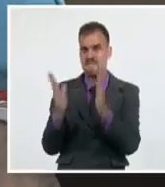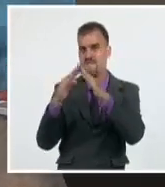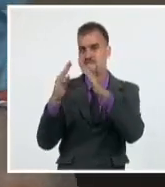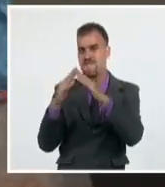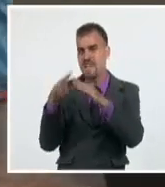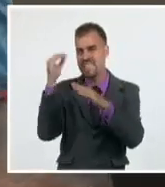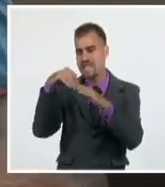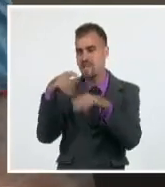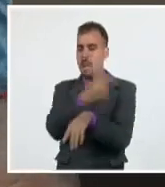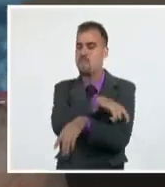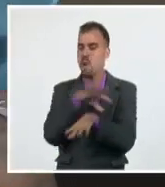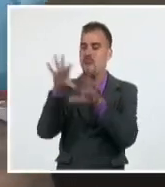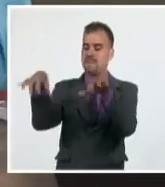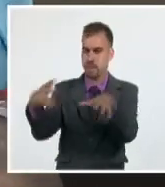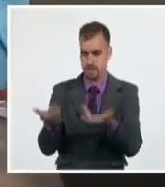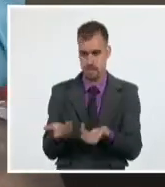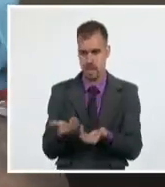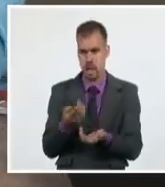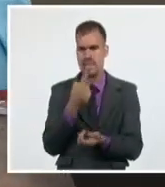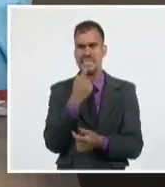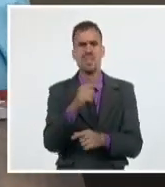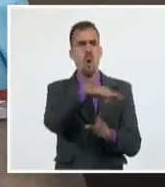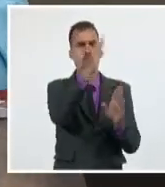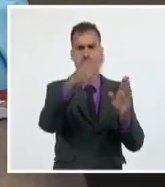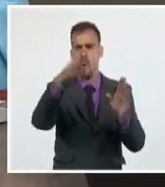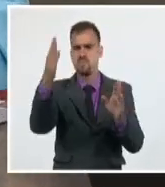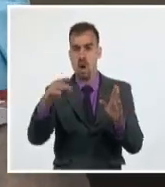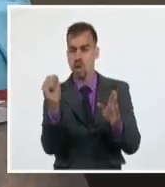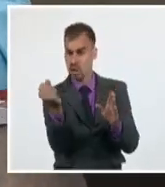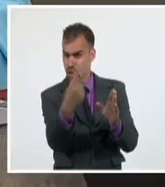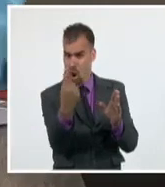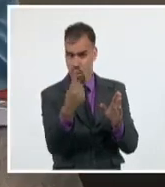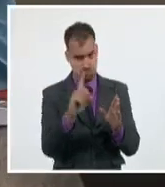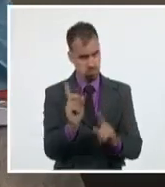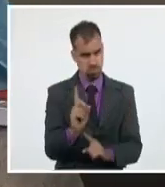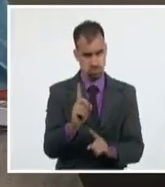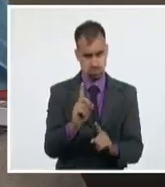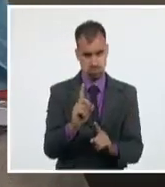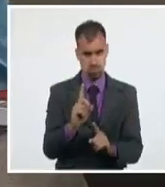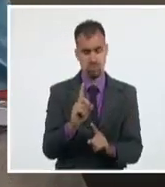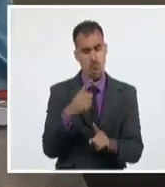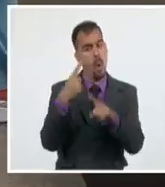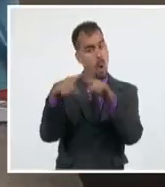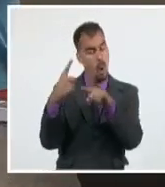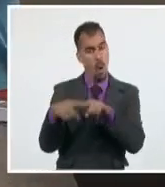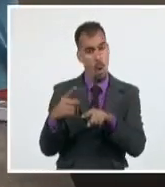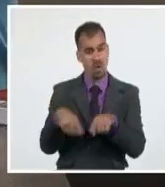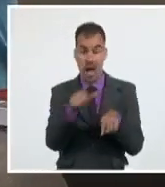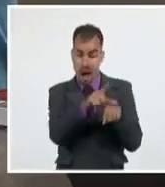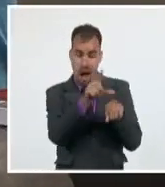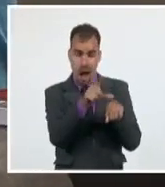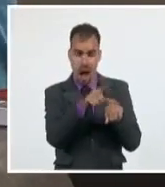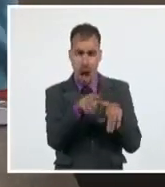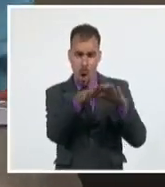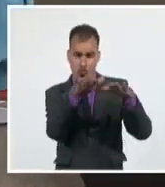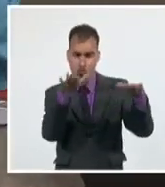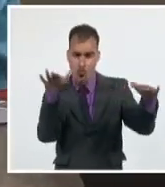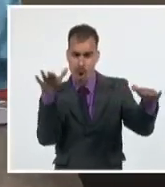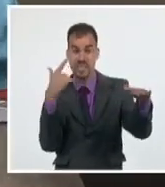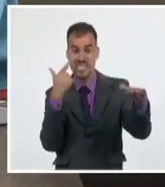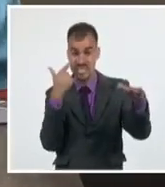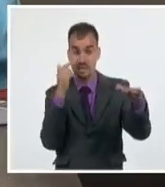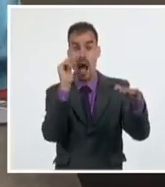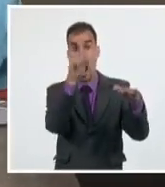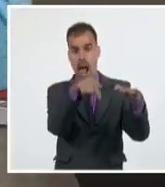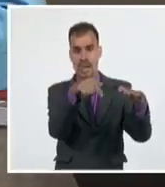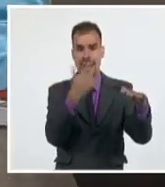que no es solamente la región montañosa. Yo creo que esto le daría un poco más integralidad a comunidades rurales que no son específicamente montañosas,